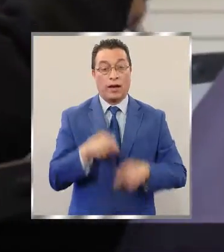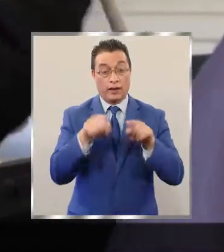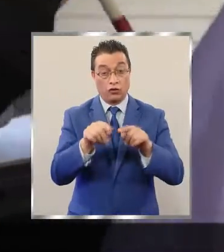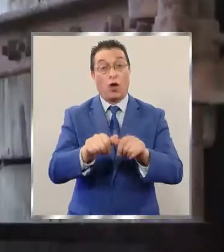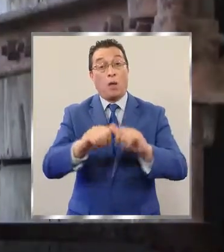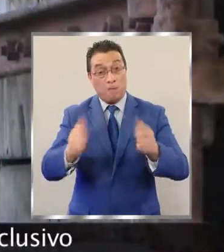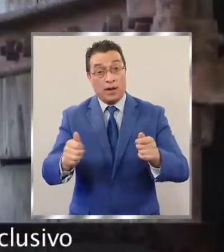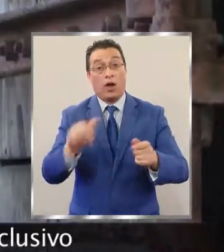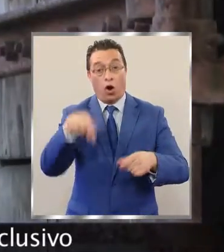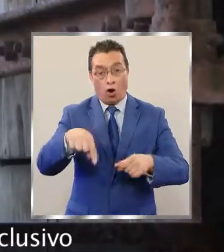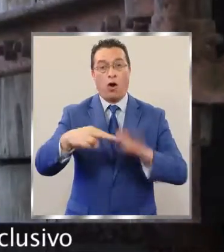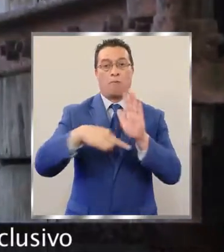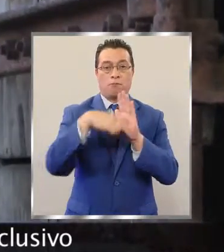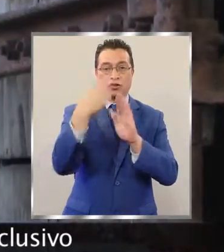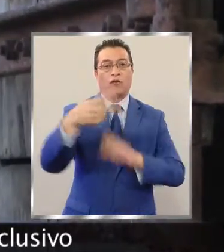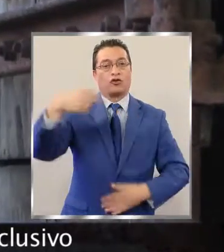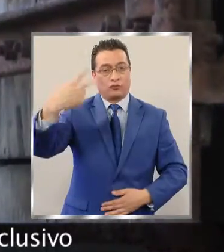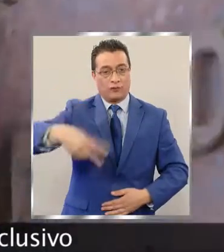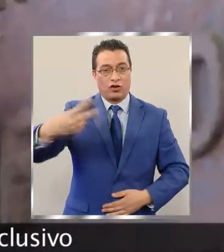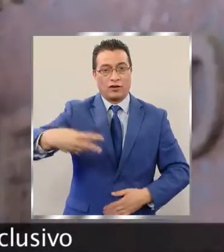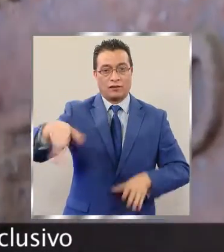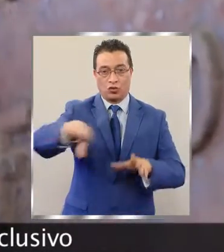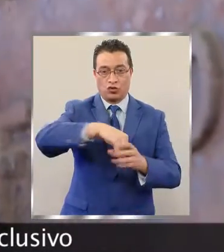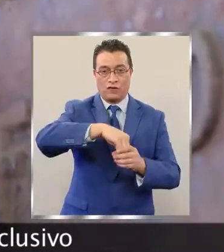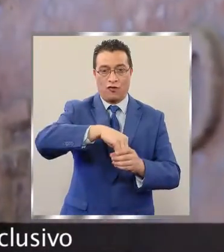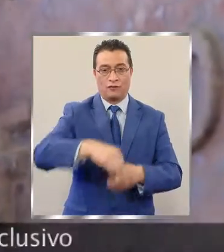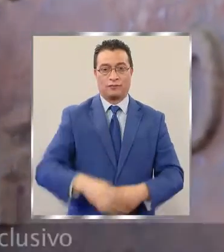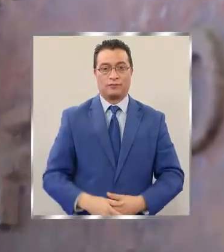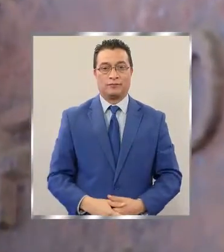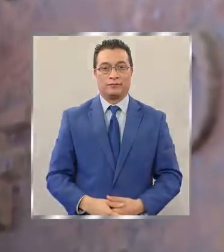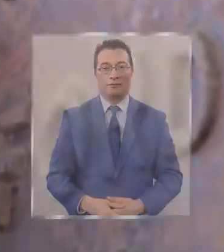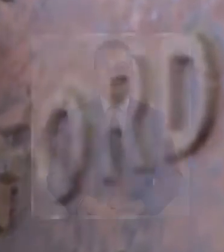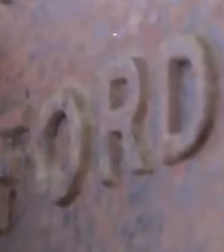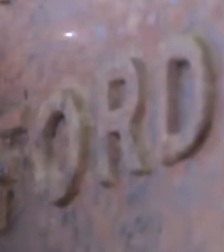Esto y más, hoy en Portavoz Noticias Inclusivo.